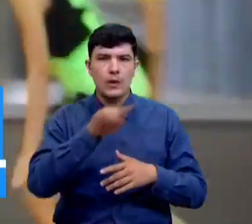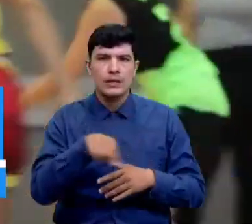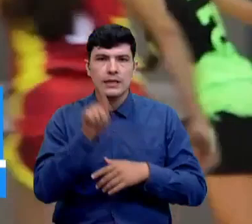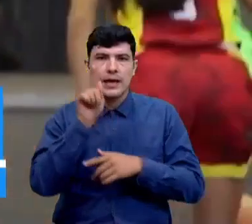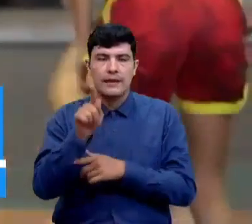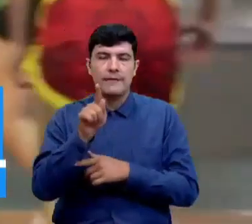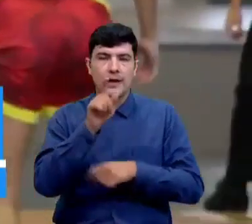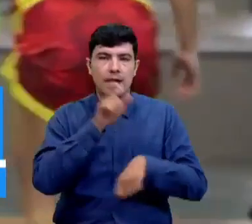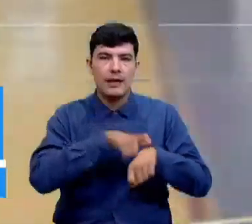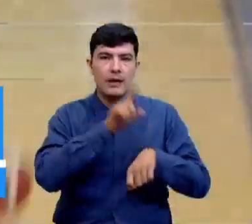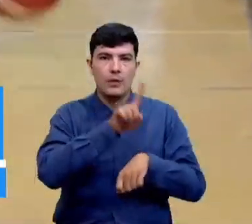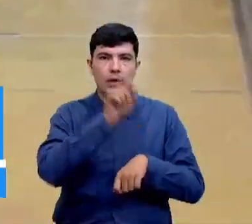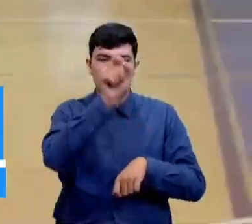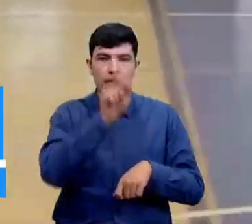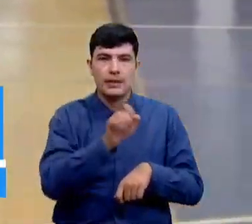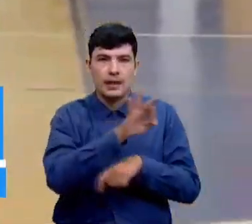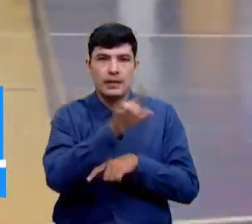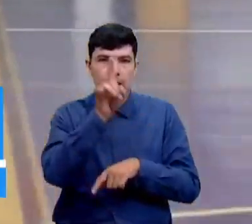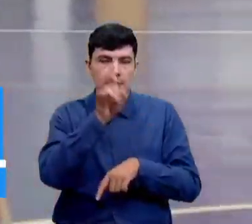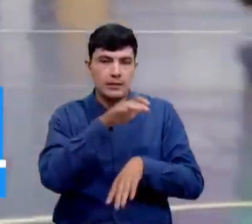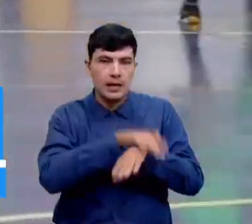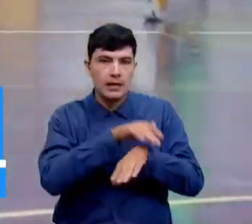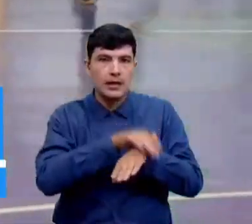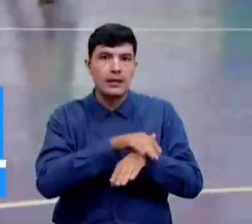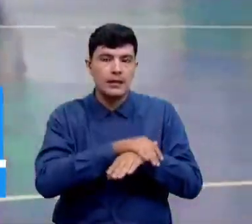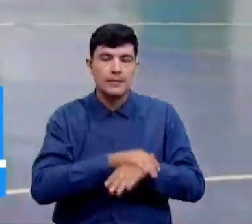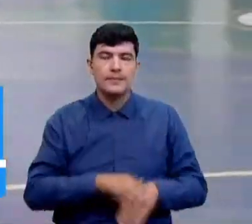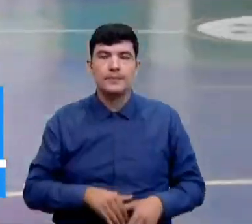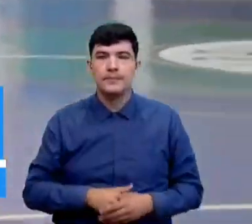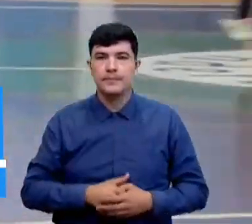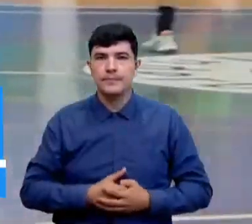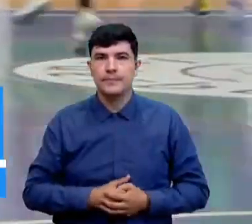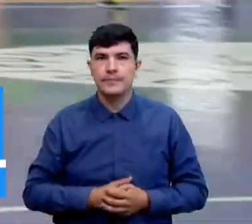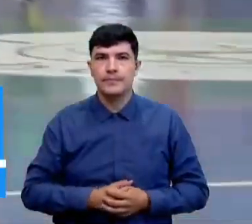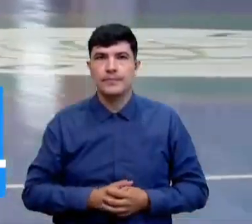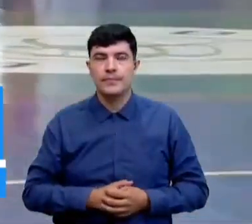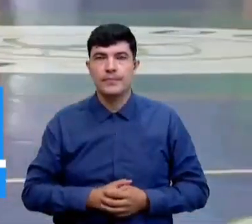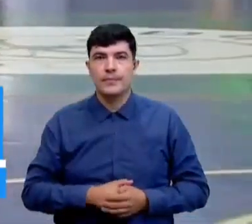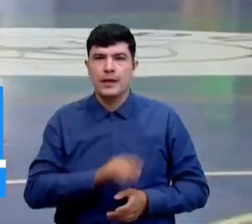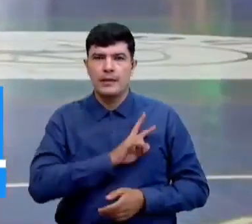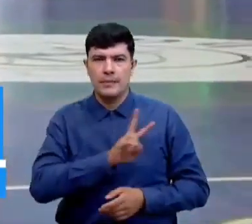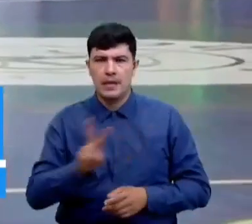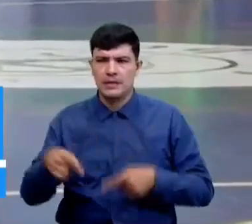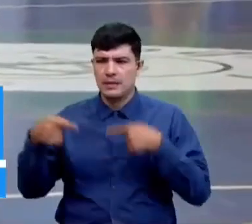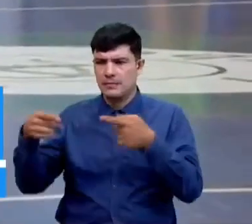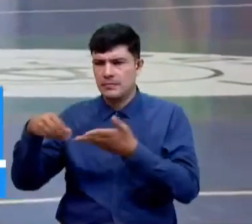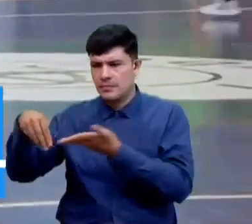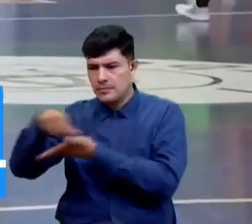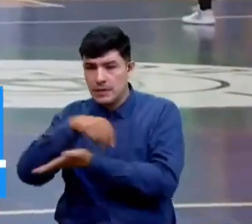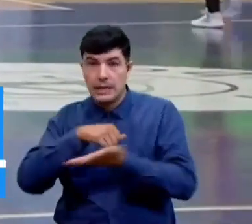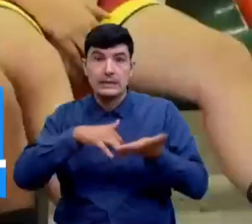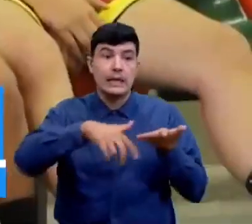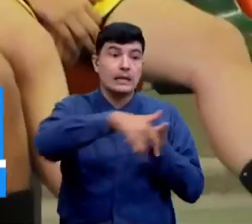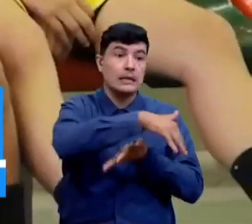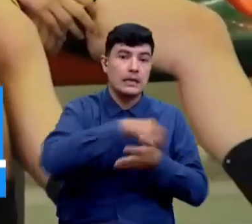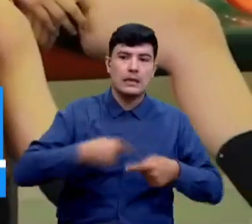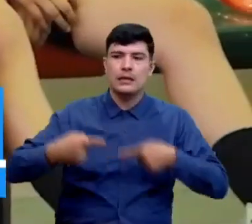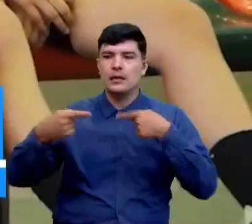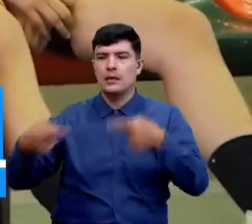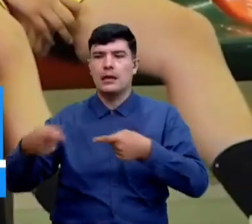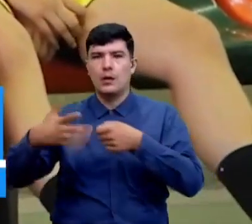tarde. Bogotá se mide a Norte de Santander, Antioquia frente a Guaviare, Valle del Cauca frente a Atlántico y Santander frente